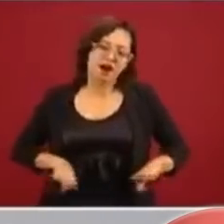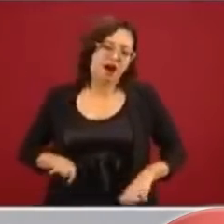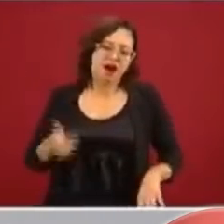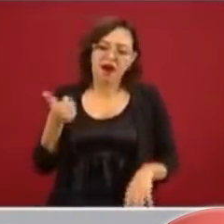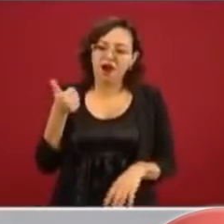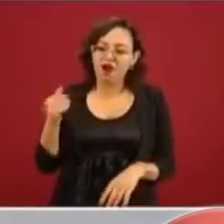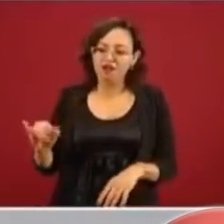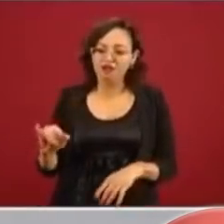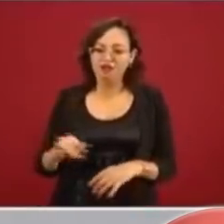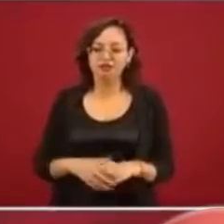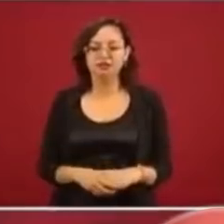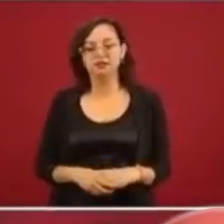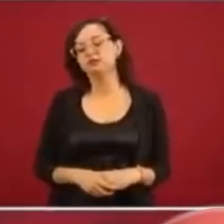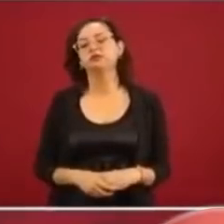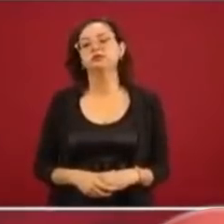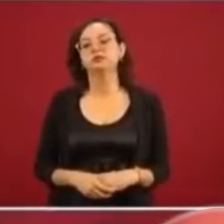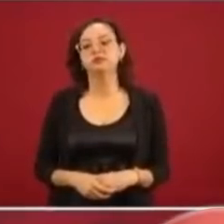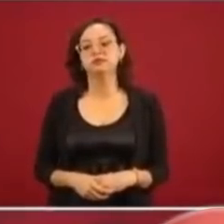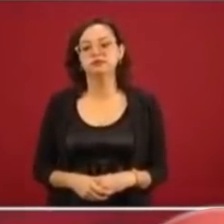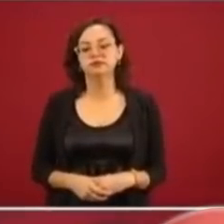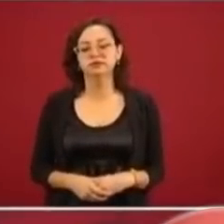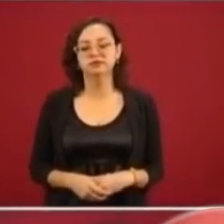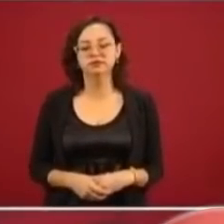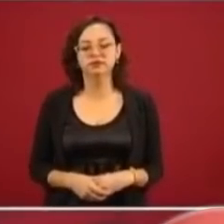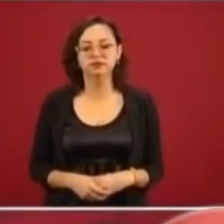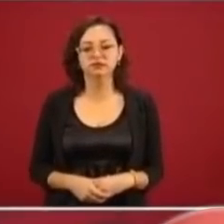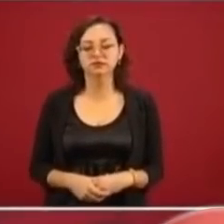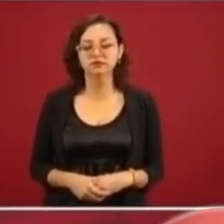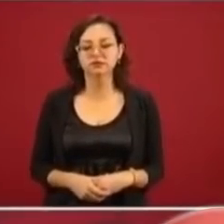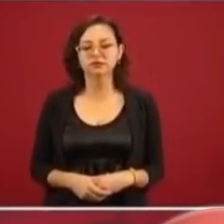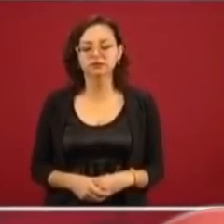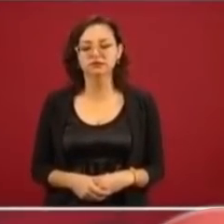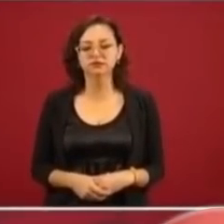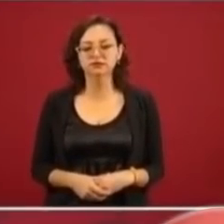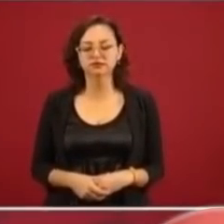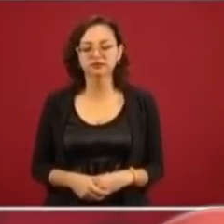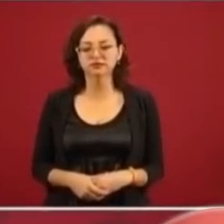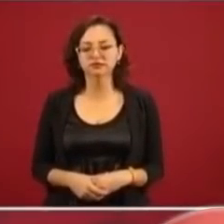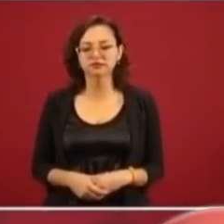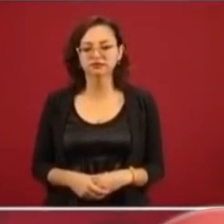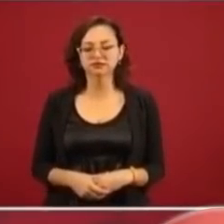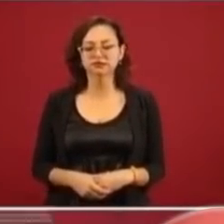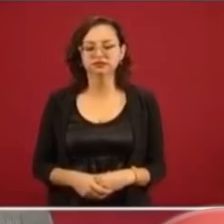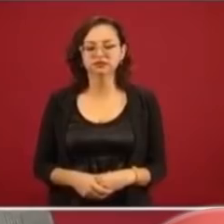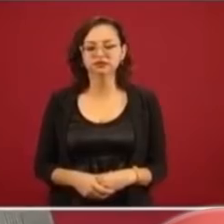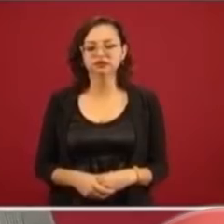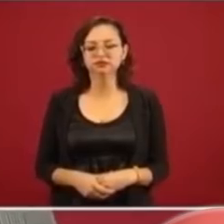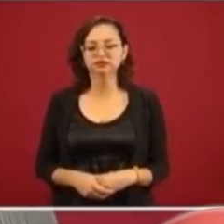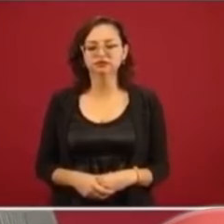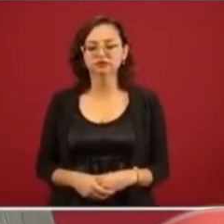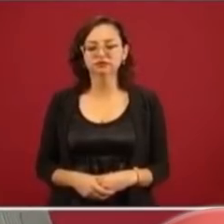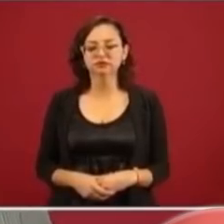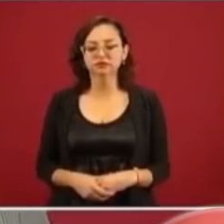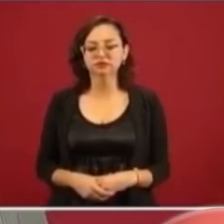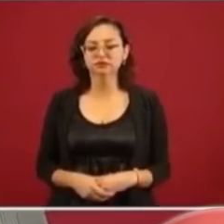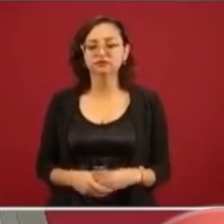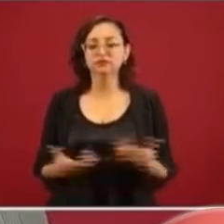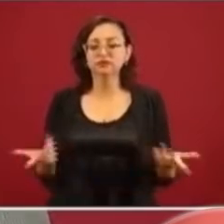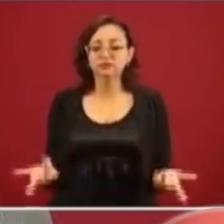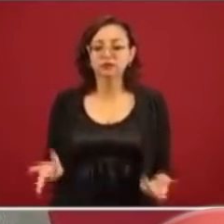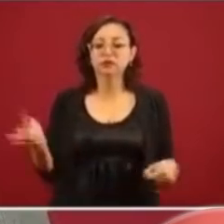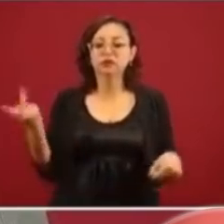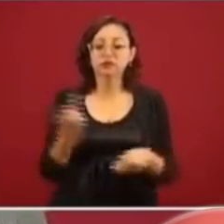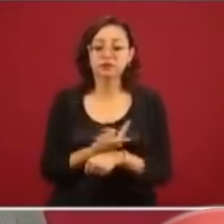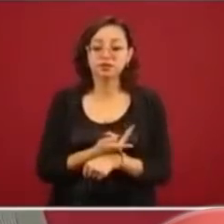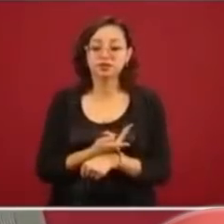Los cubrebocas en algunos momentos, de acuerdo a la población, no quedan bien, se